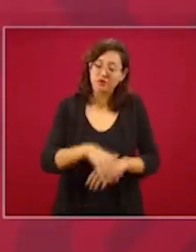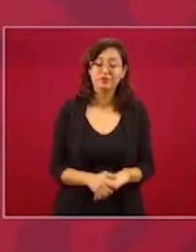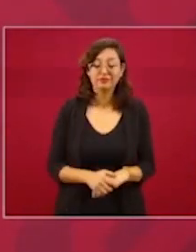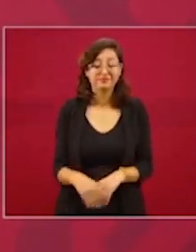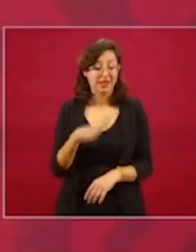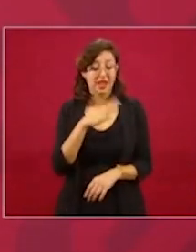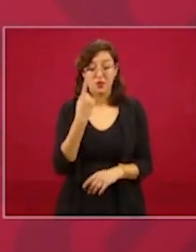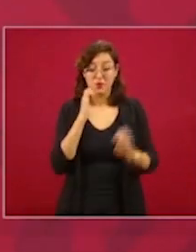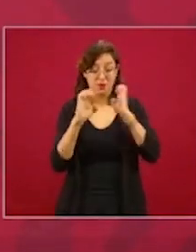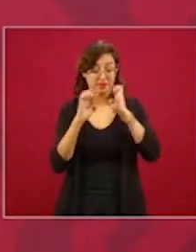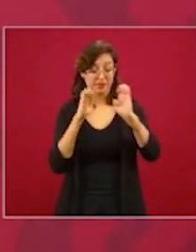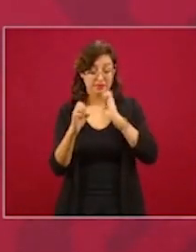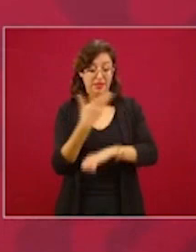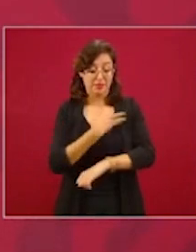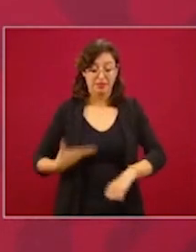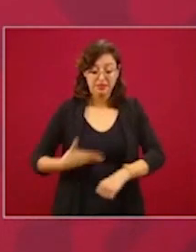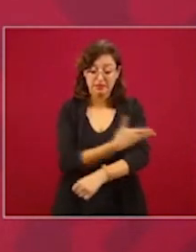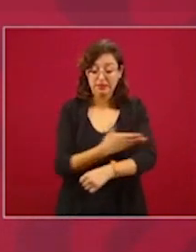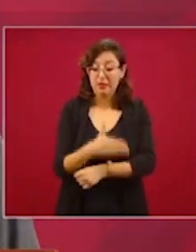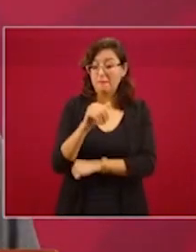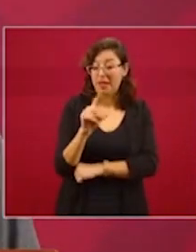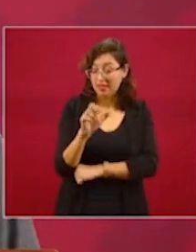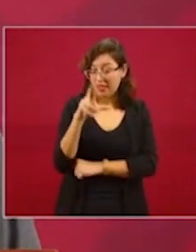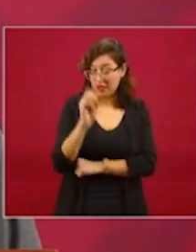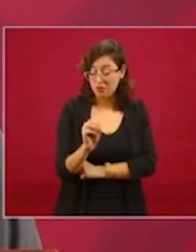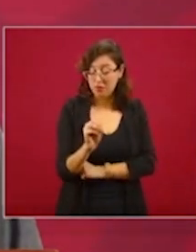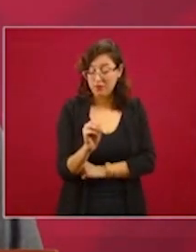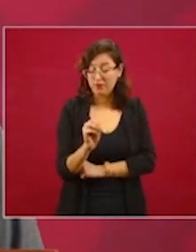Madero antes de